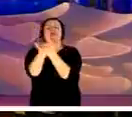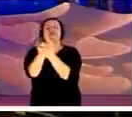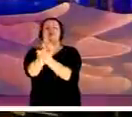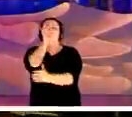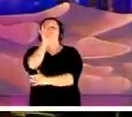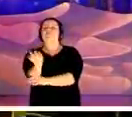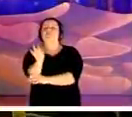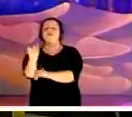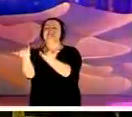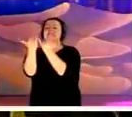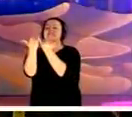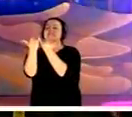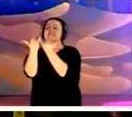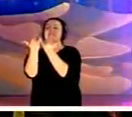Tenerife